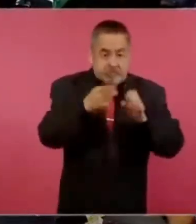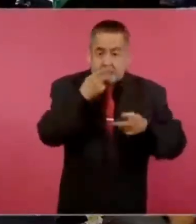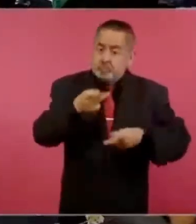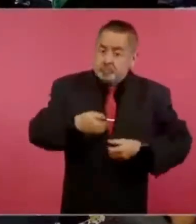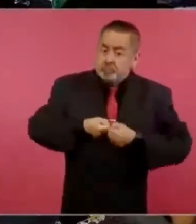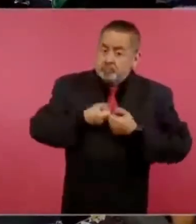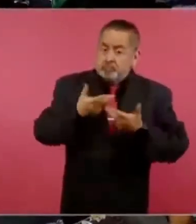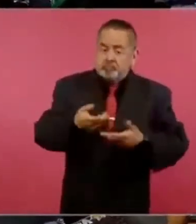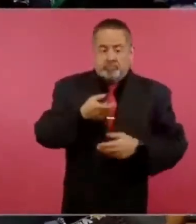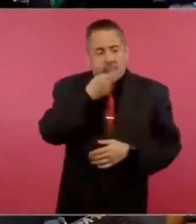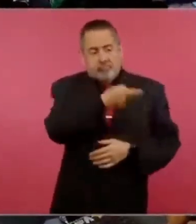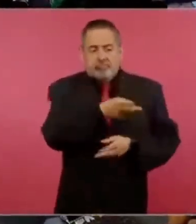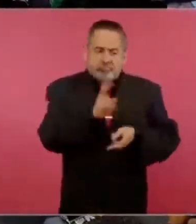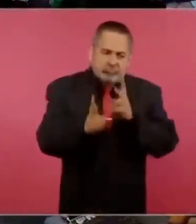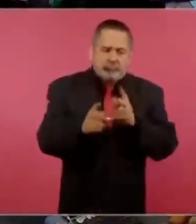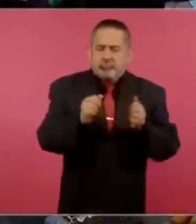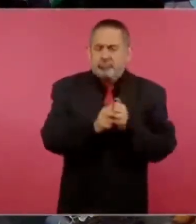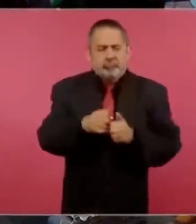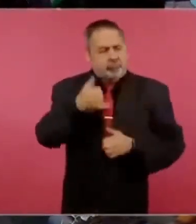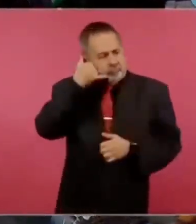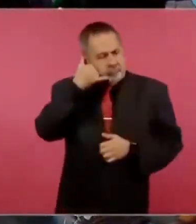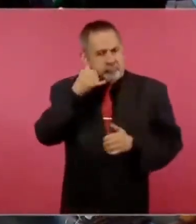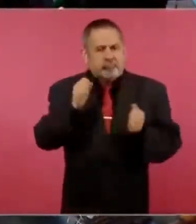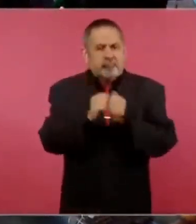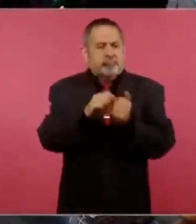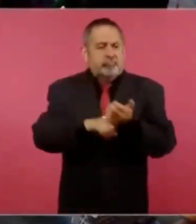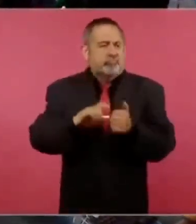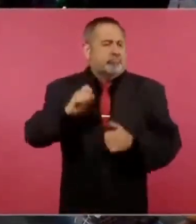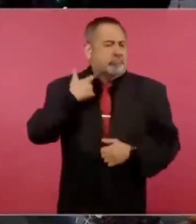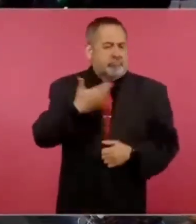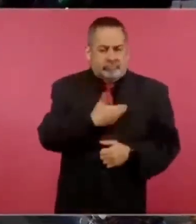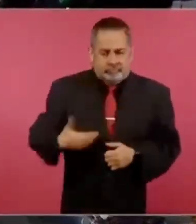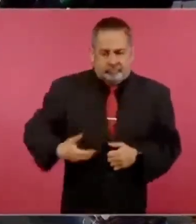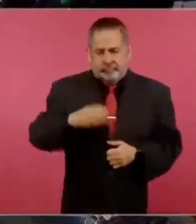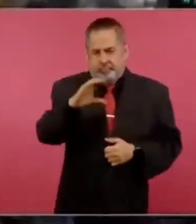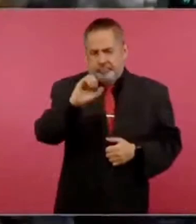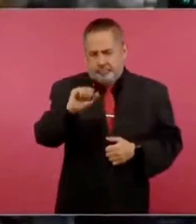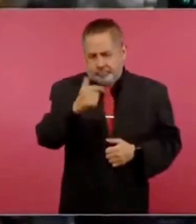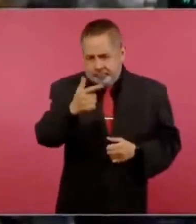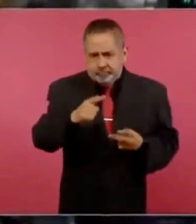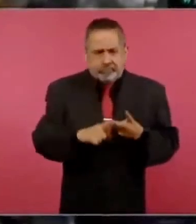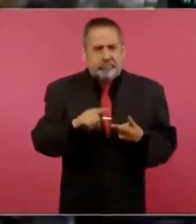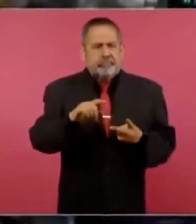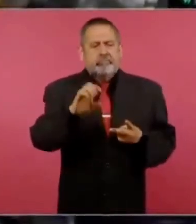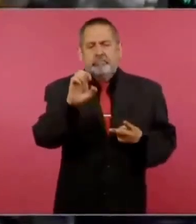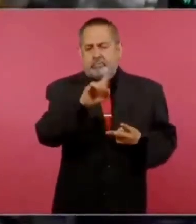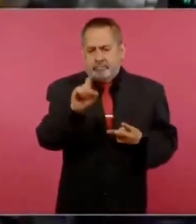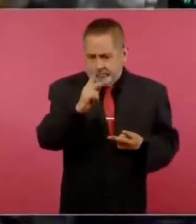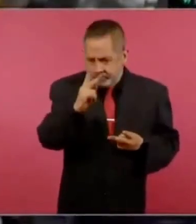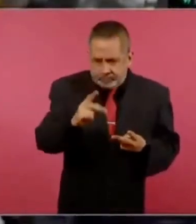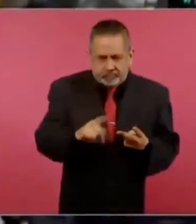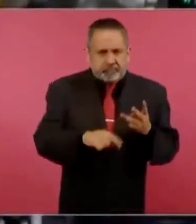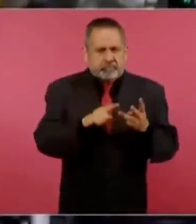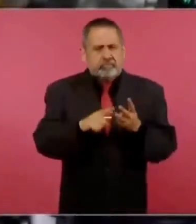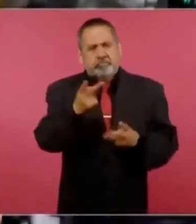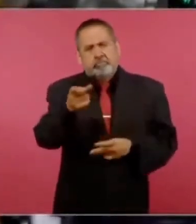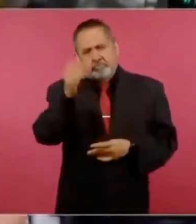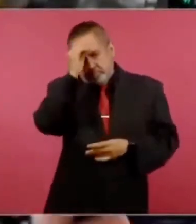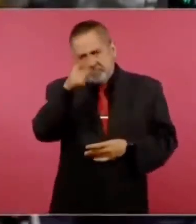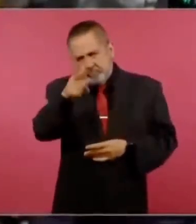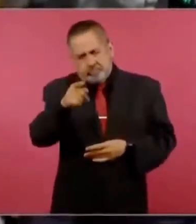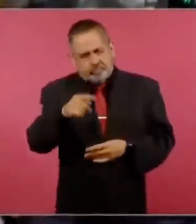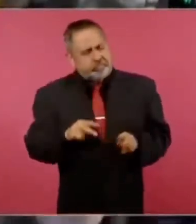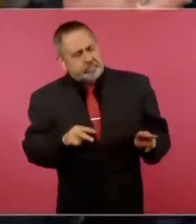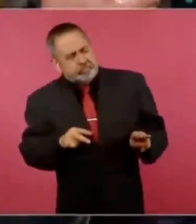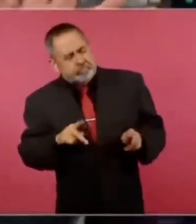ha sostenido conversaciones con el expresidente Salinas de Gortari y con el expresidente Zedillo. Conocer, presidente, su punto de vista, si esto es un